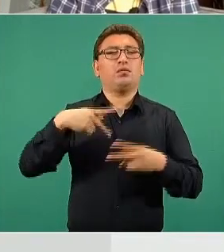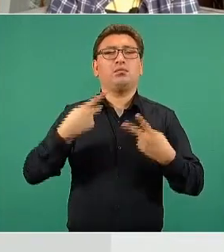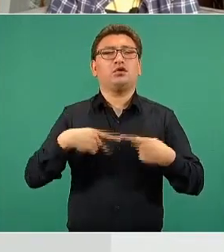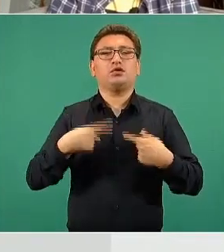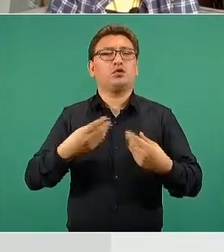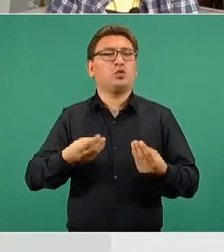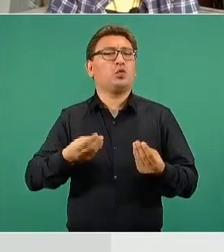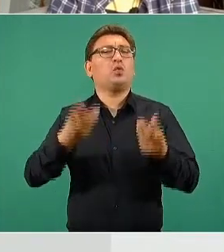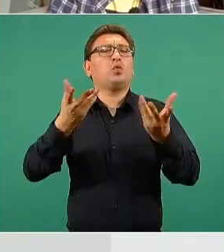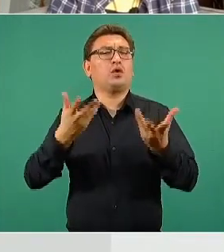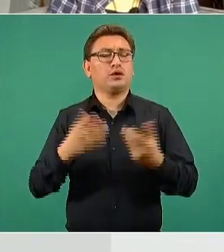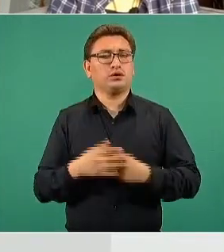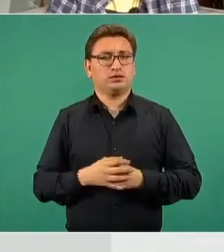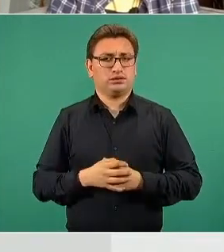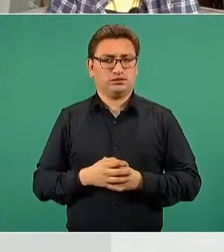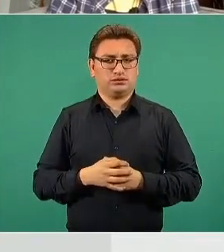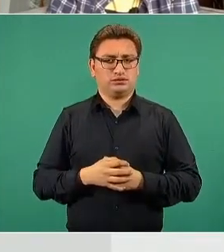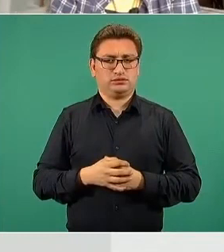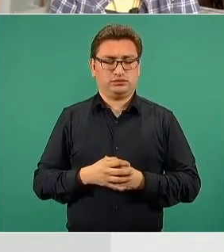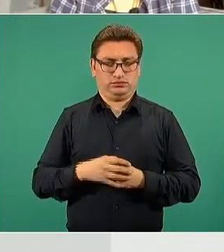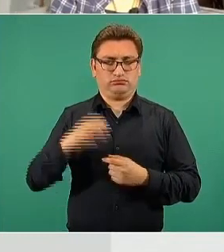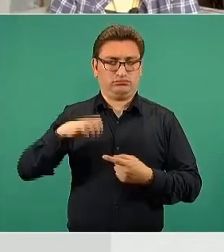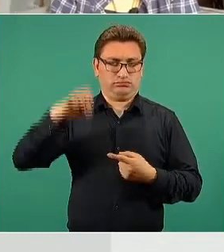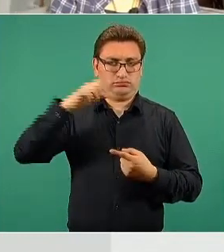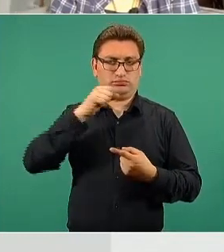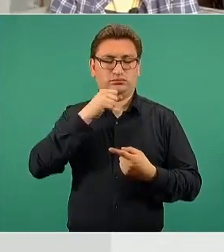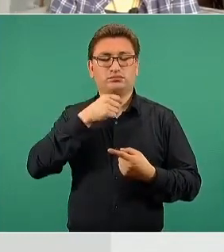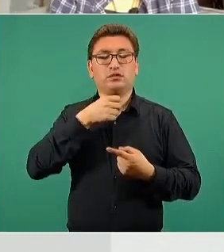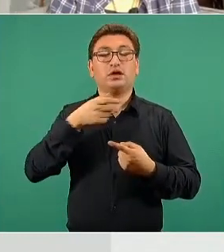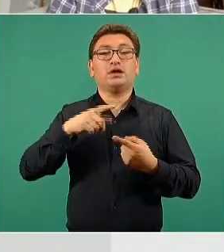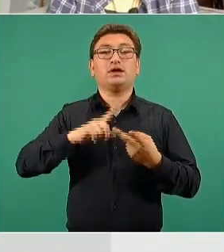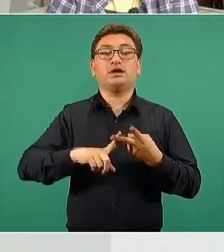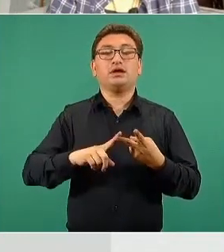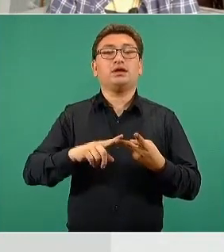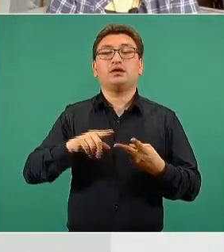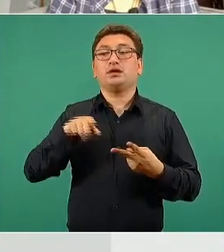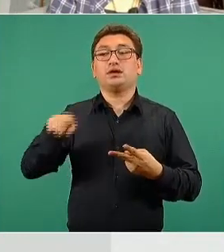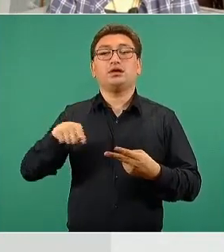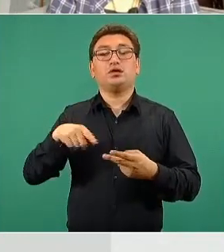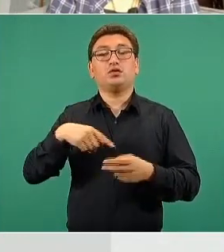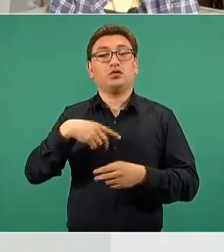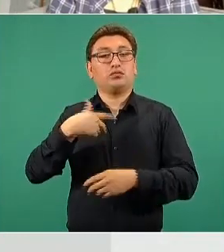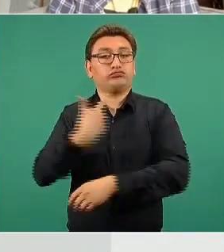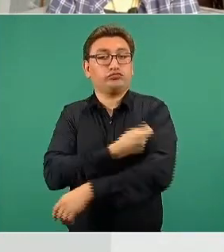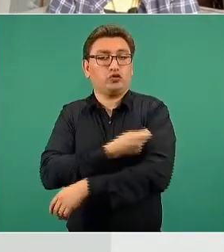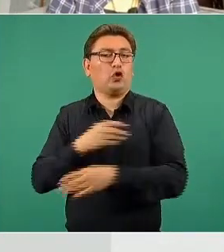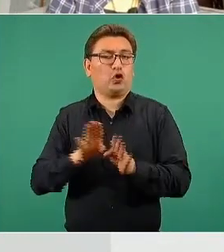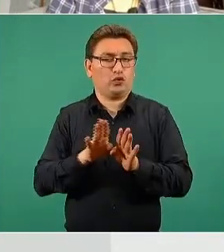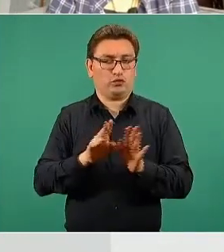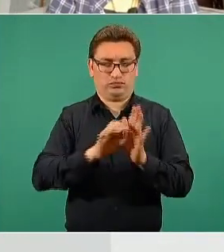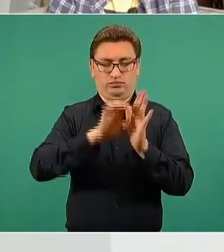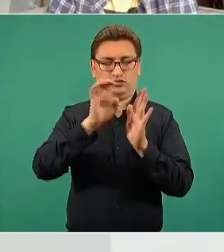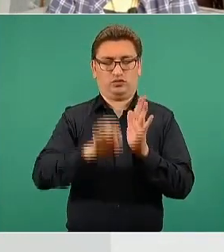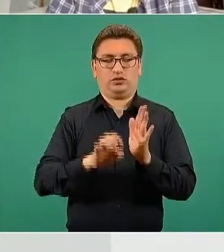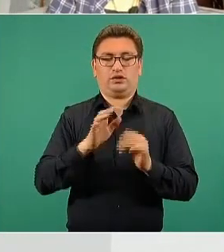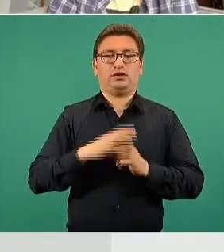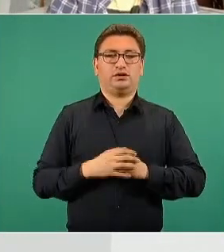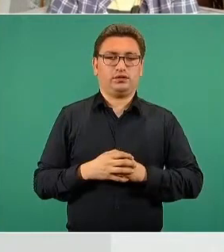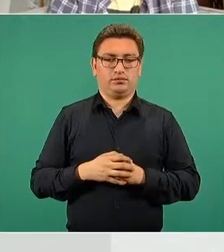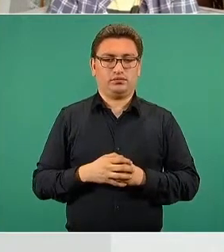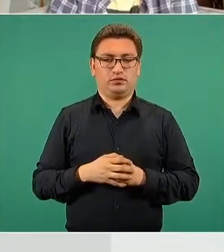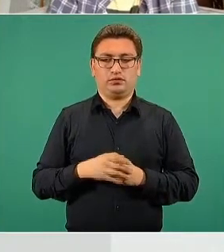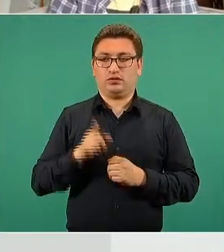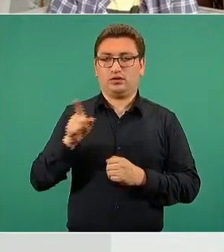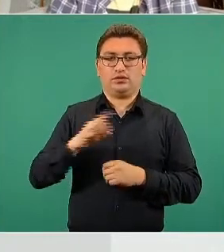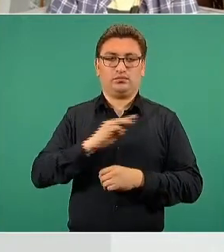esta situación? ¿Cuántos adultos mayores? ¿Y cómo se va a implementar su vacunación? Le quiero poner el ejemplo, por ejemplo,